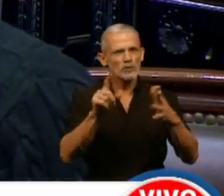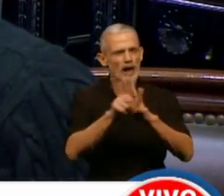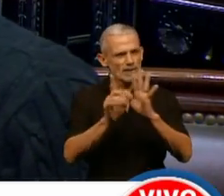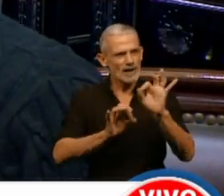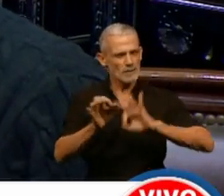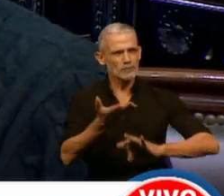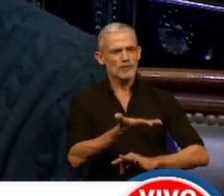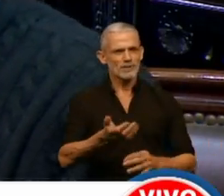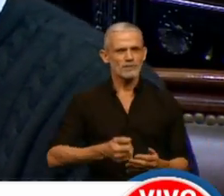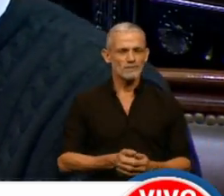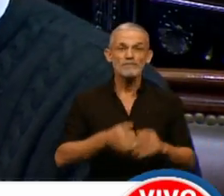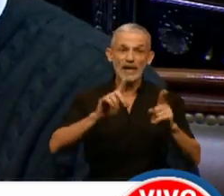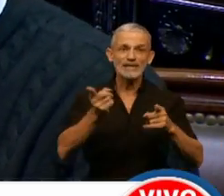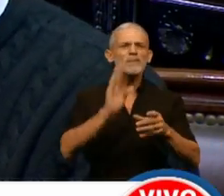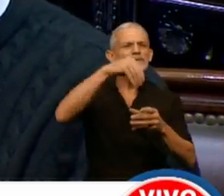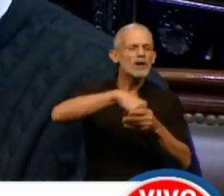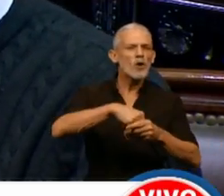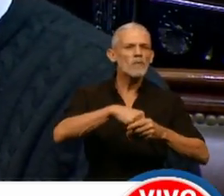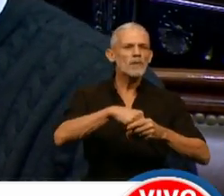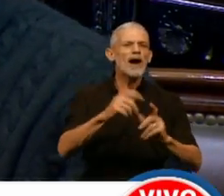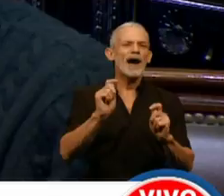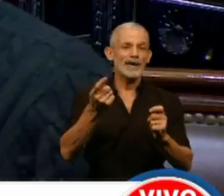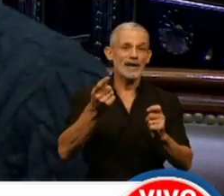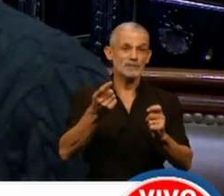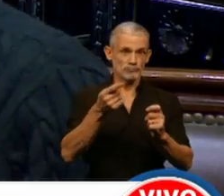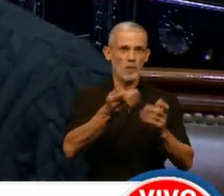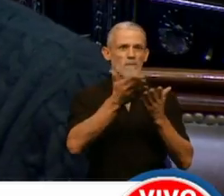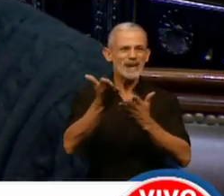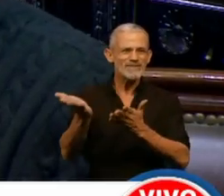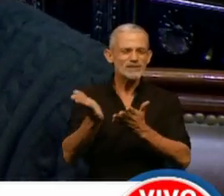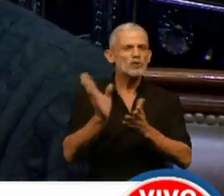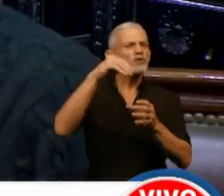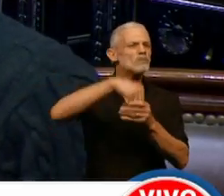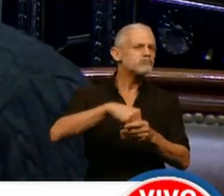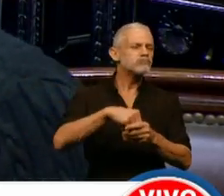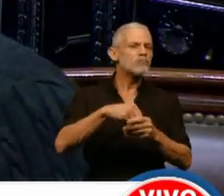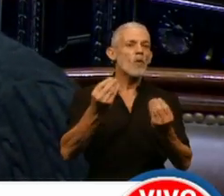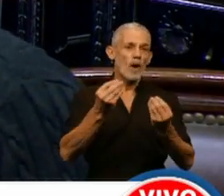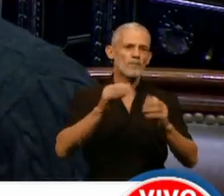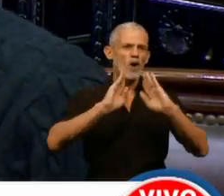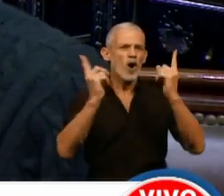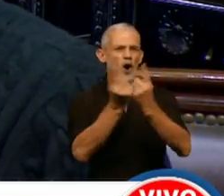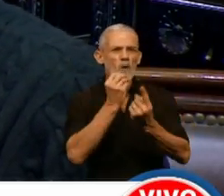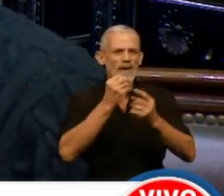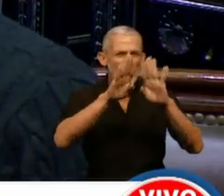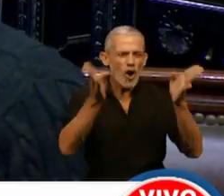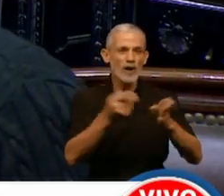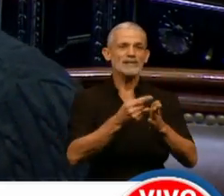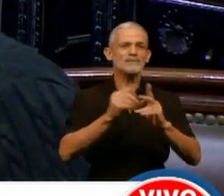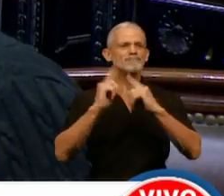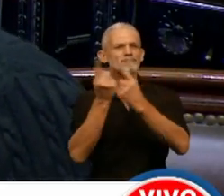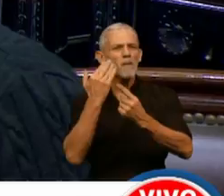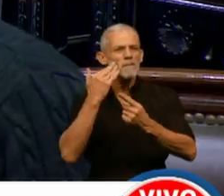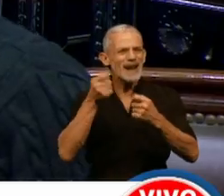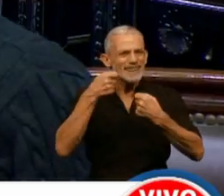además se ha incorporado a estos beneficios los comedores los merenderos